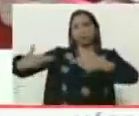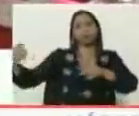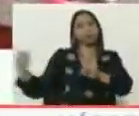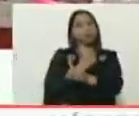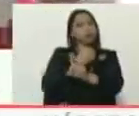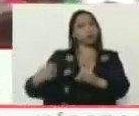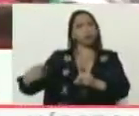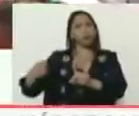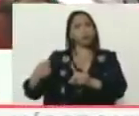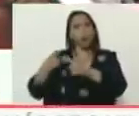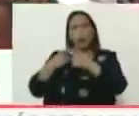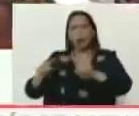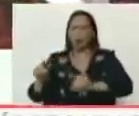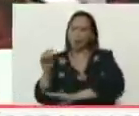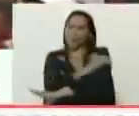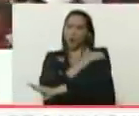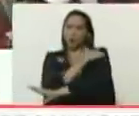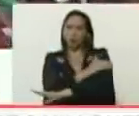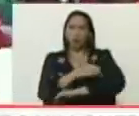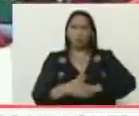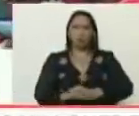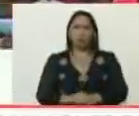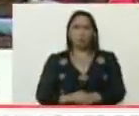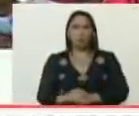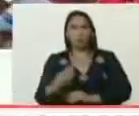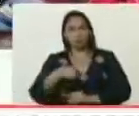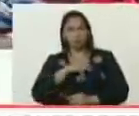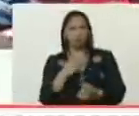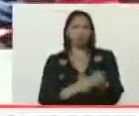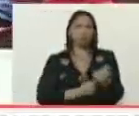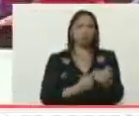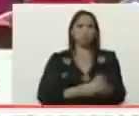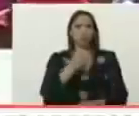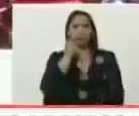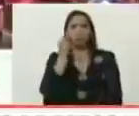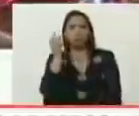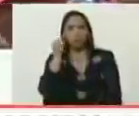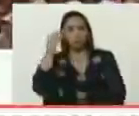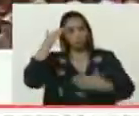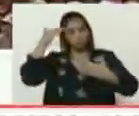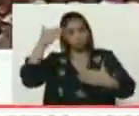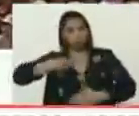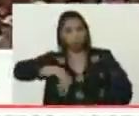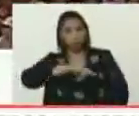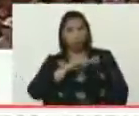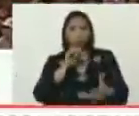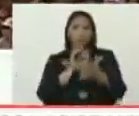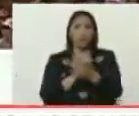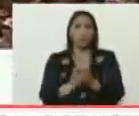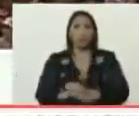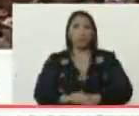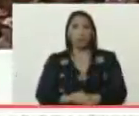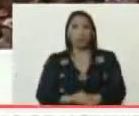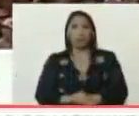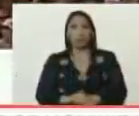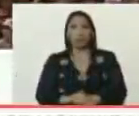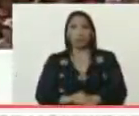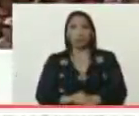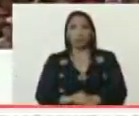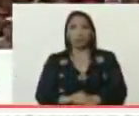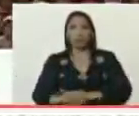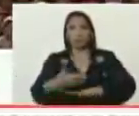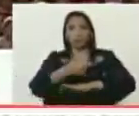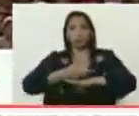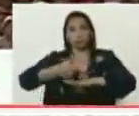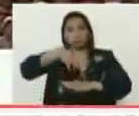la contrarrevolución. Hermanos y hermanas, saludamos a nuestro querido compañero y hermano